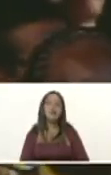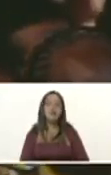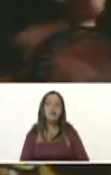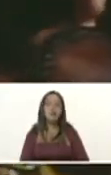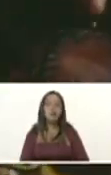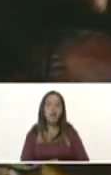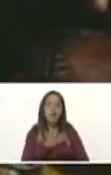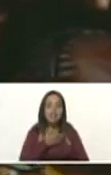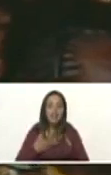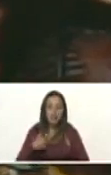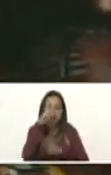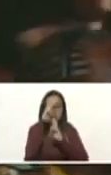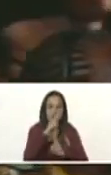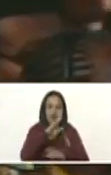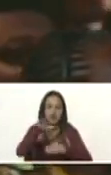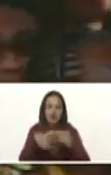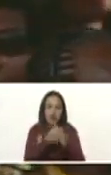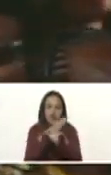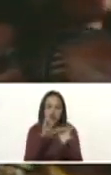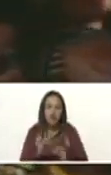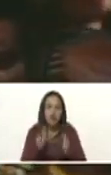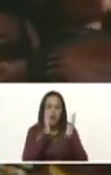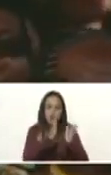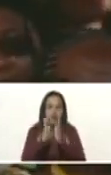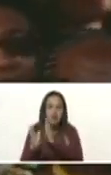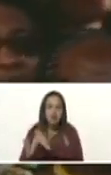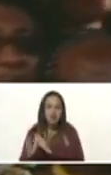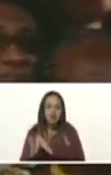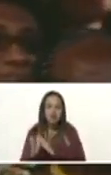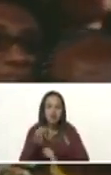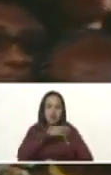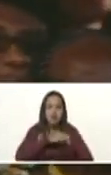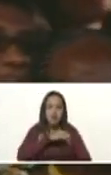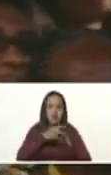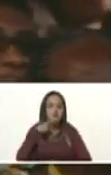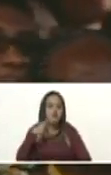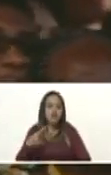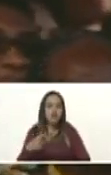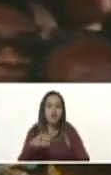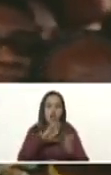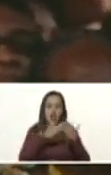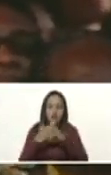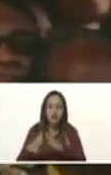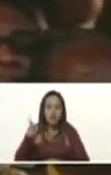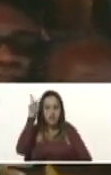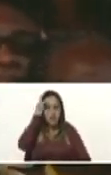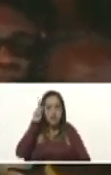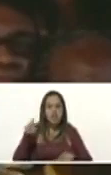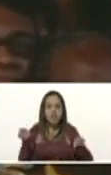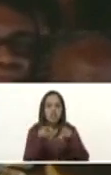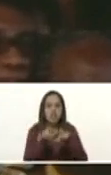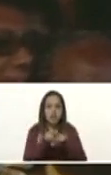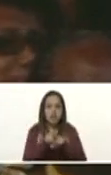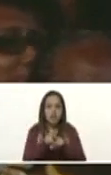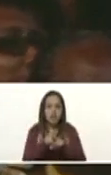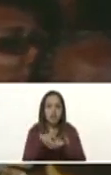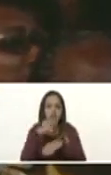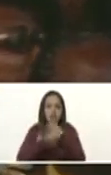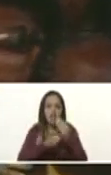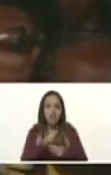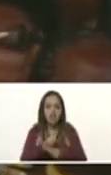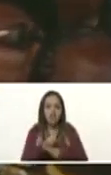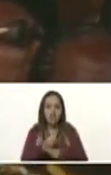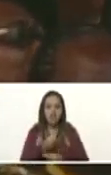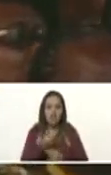Exigimos respeto para todas las formas de organización sociopolítica de las comunidades indígenas, así como a la autodeterminación